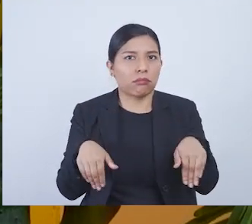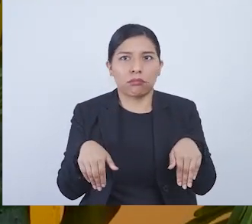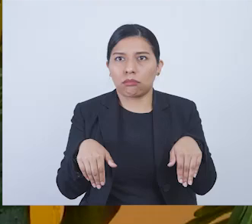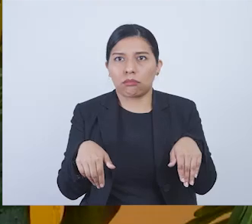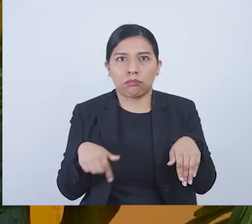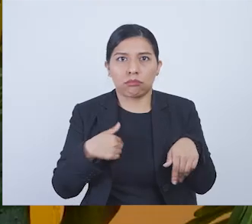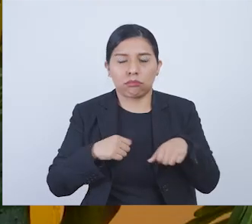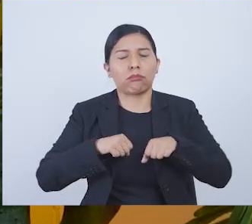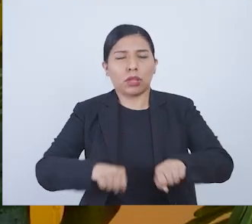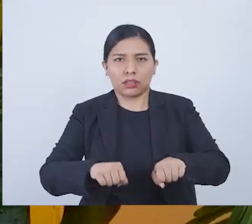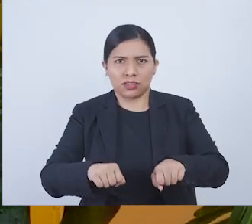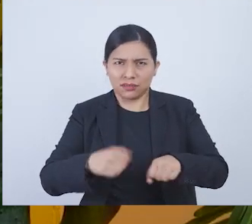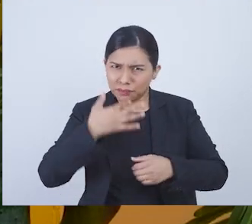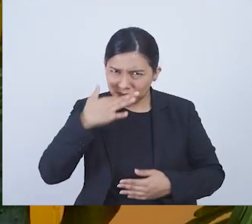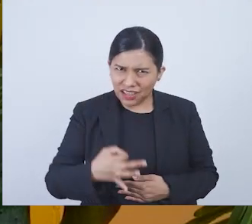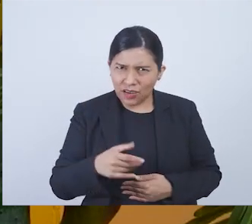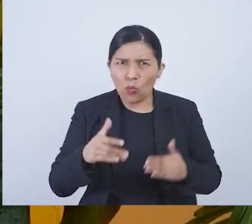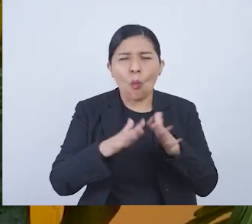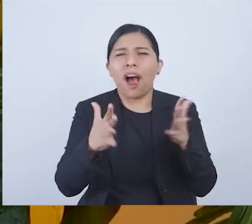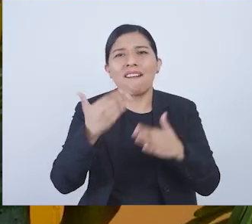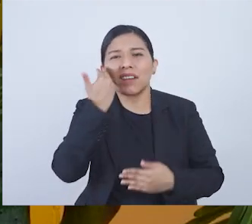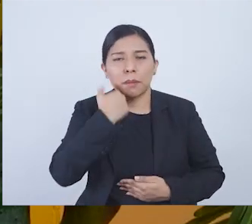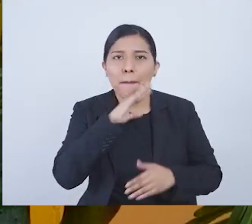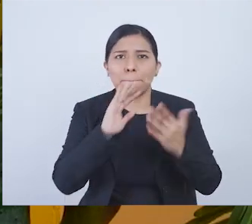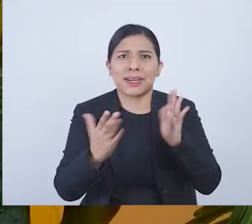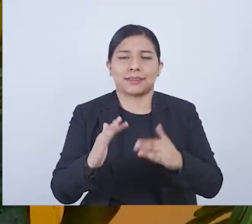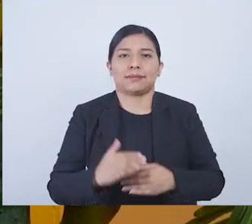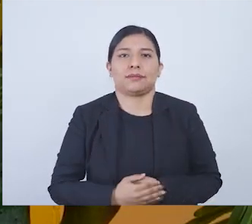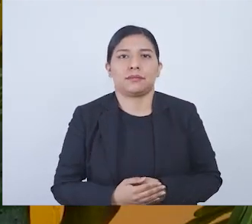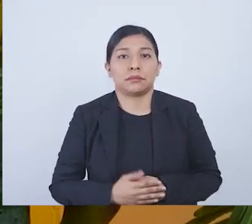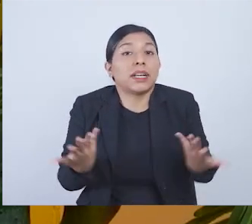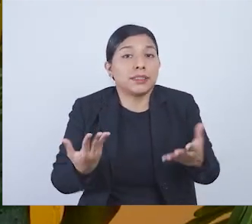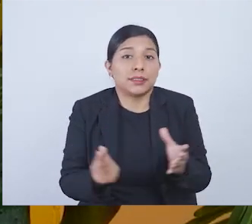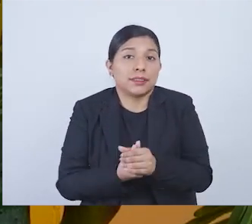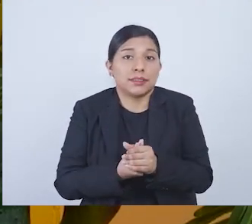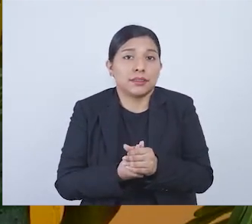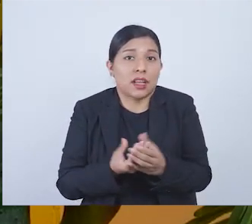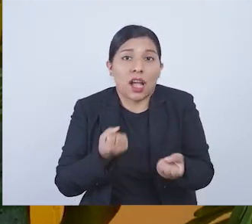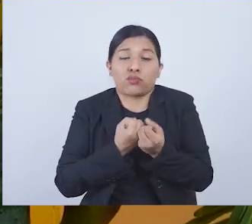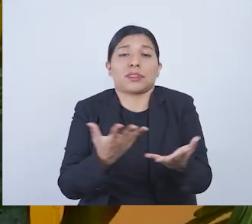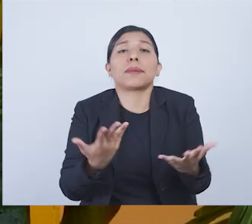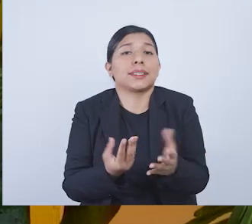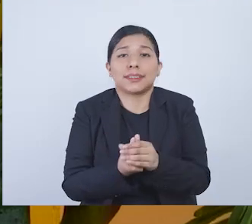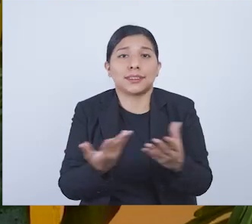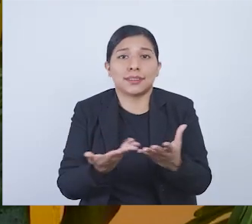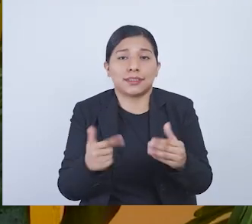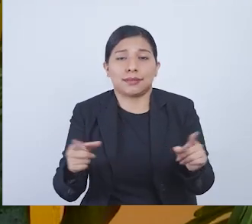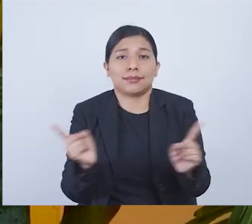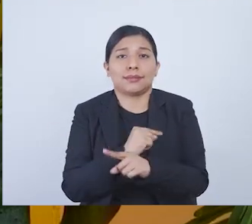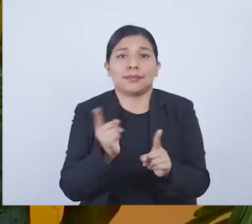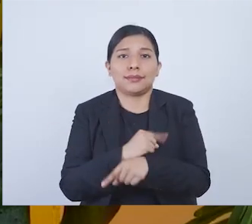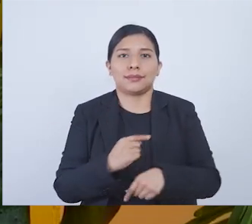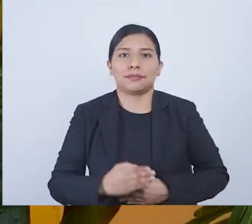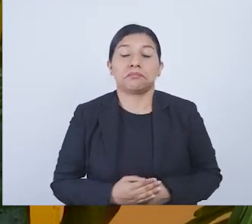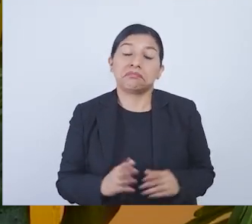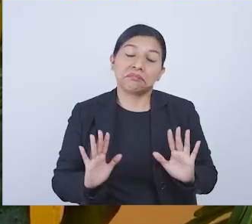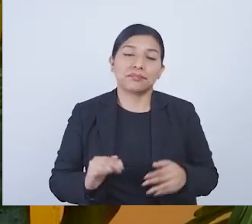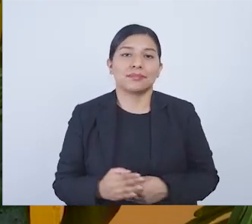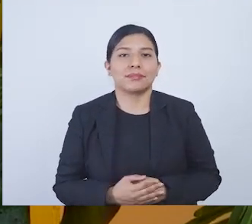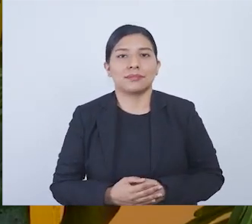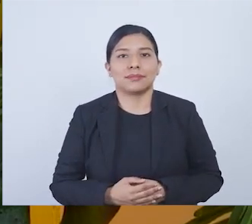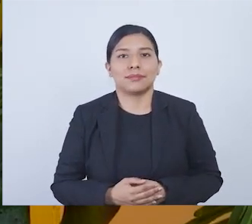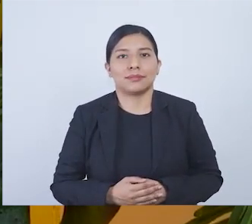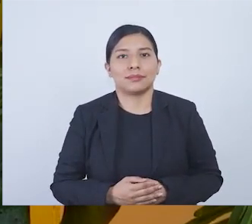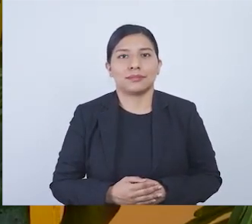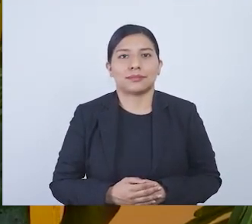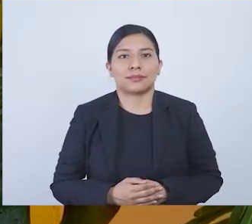Es decir, es ya una enfermedad. ¿Qué otras cosas ha traído? ¿Qué consecuencias ha traído todos estos cambios? Bueno,